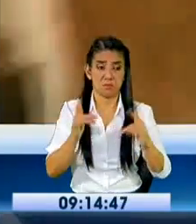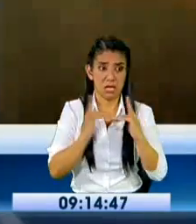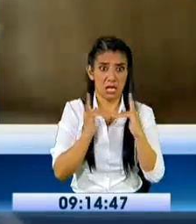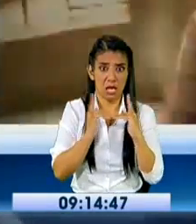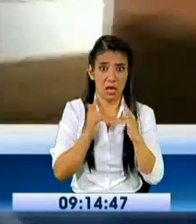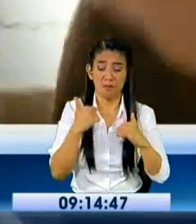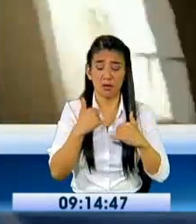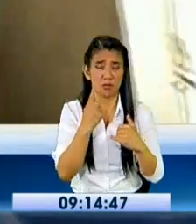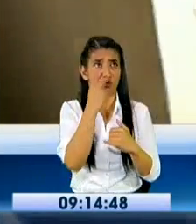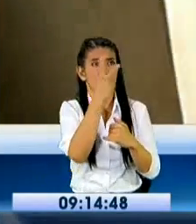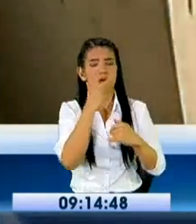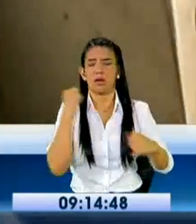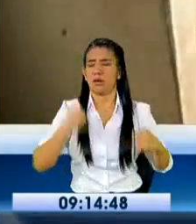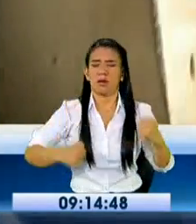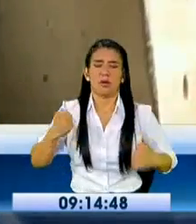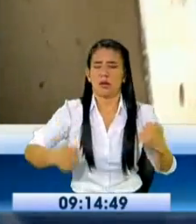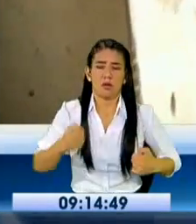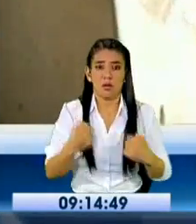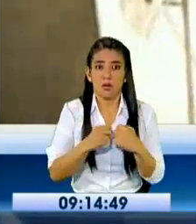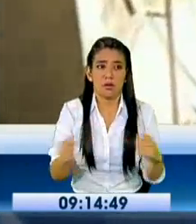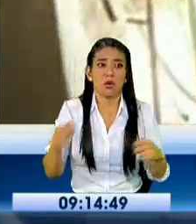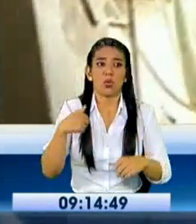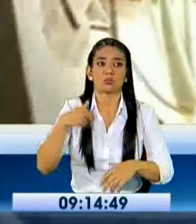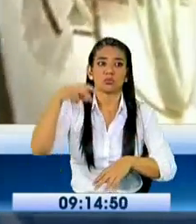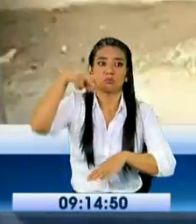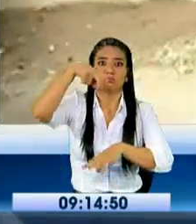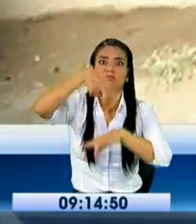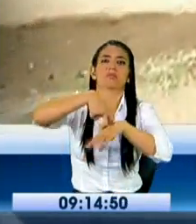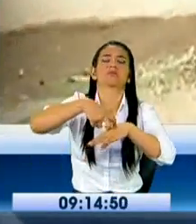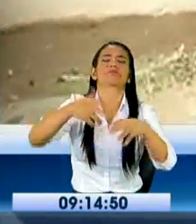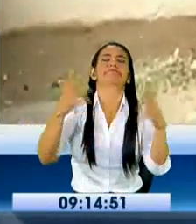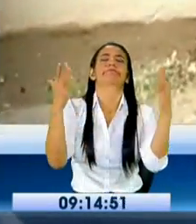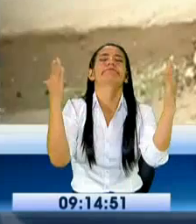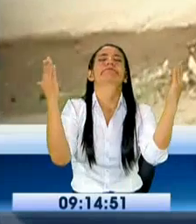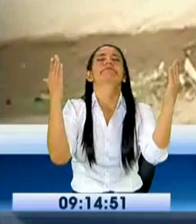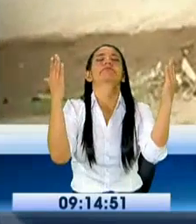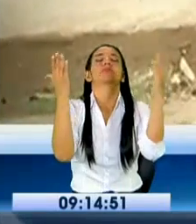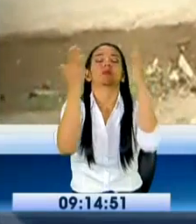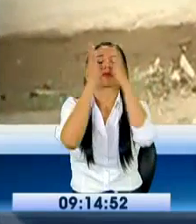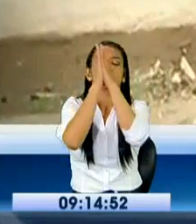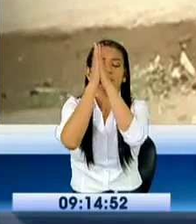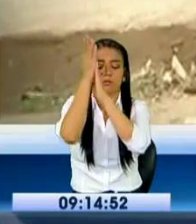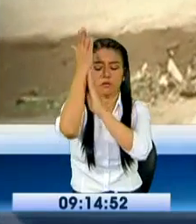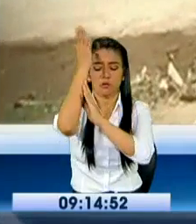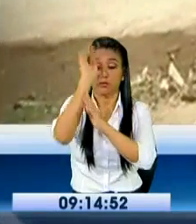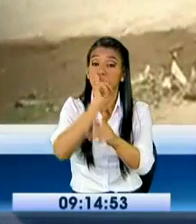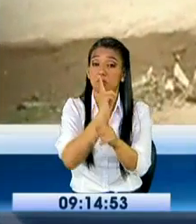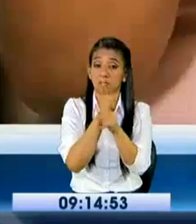corriendo en calzoncillo afuera y le comencé a clamar a Dios porque yo era